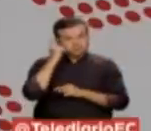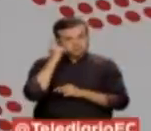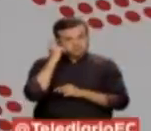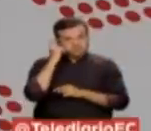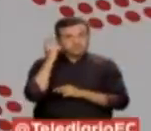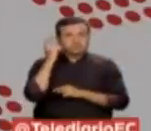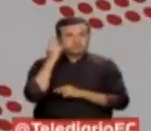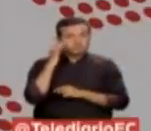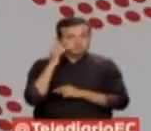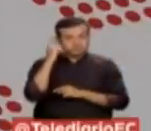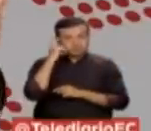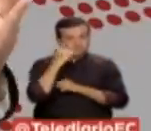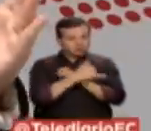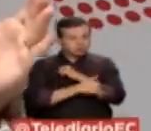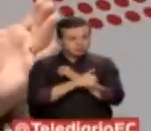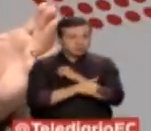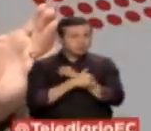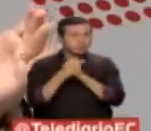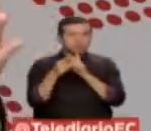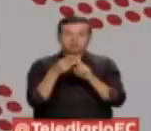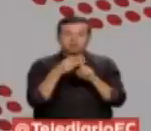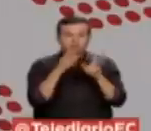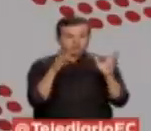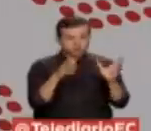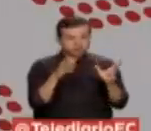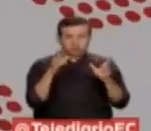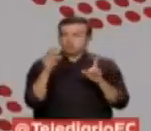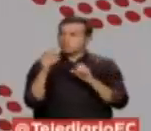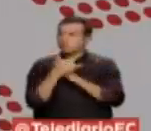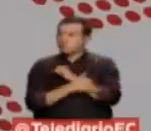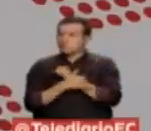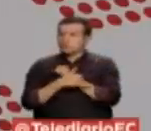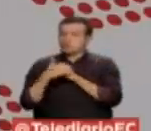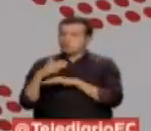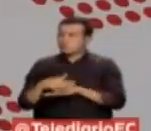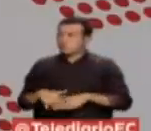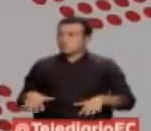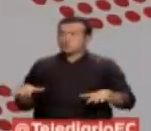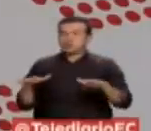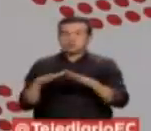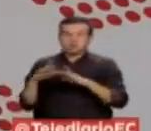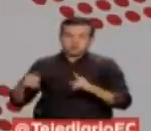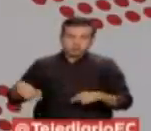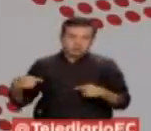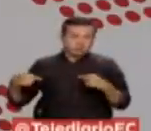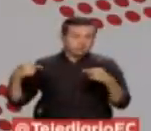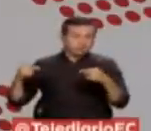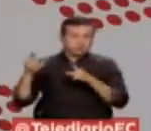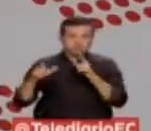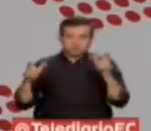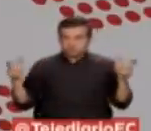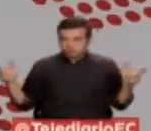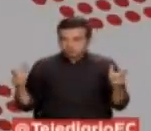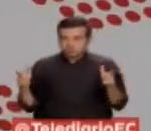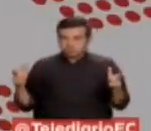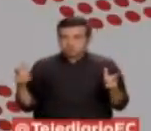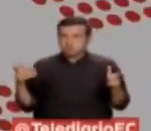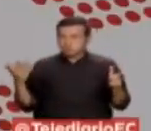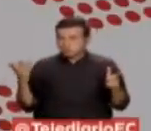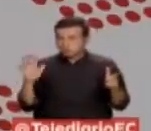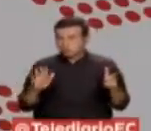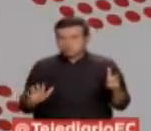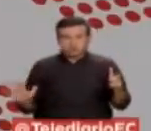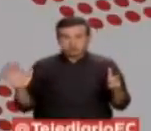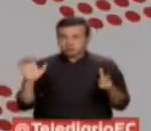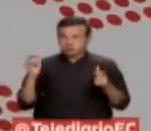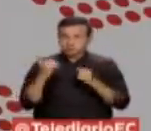unos días que digo hay un país que está en la redes sociales y hay un país que está eh en el día a día que está con la gente de carne y hueso en el país